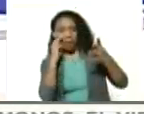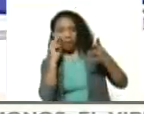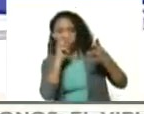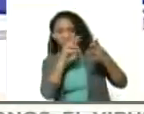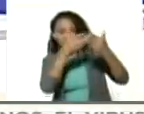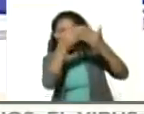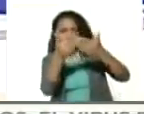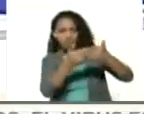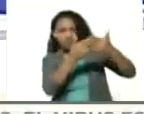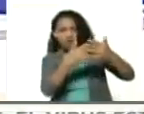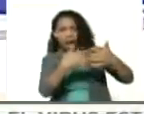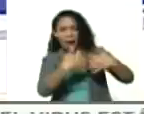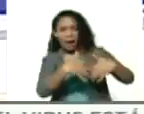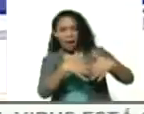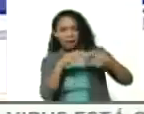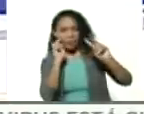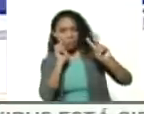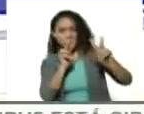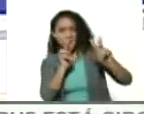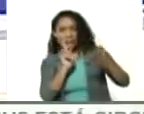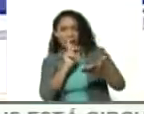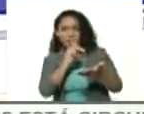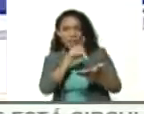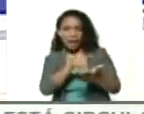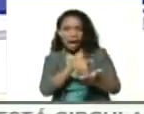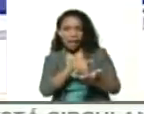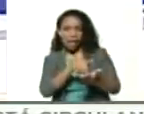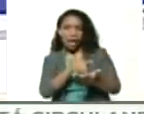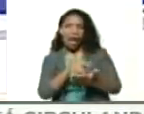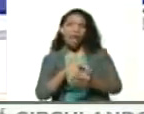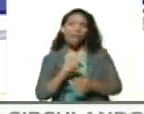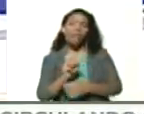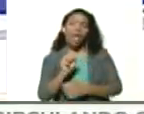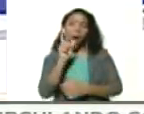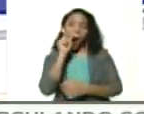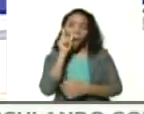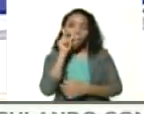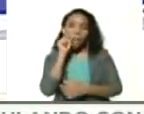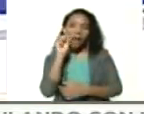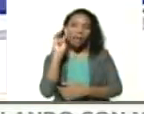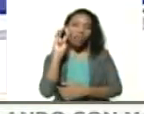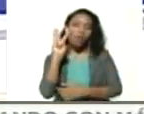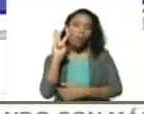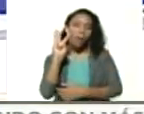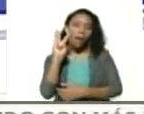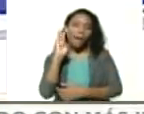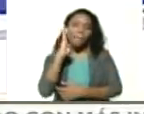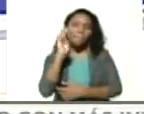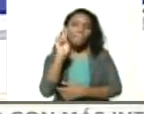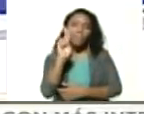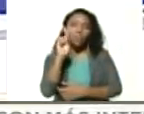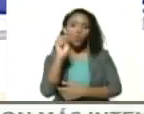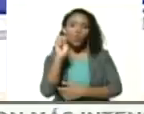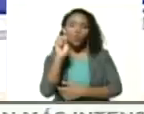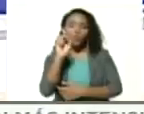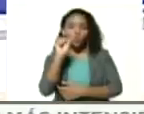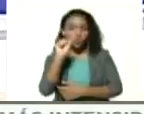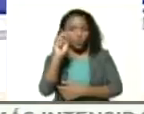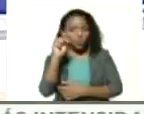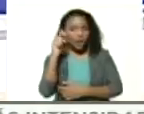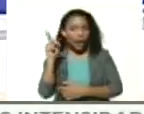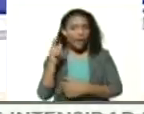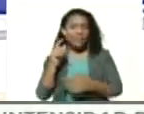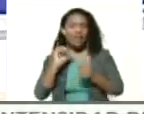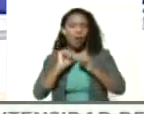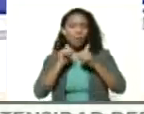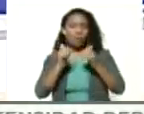analizar. La llegada de George W. Bush a la Casa Blanca significó el